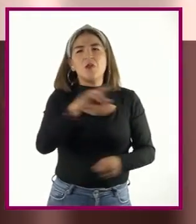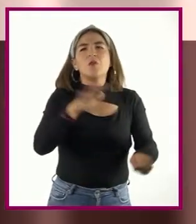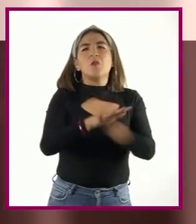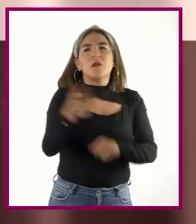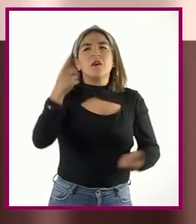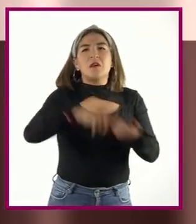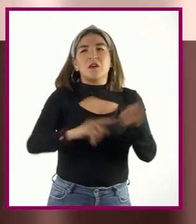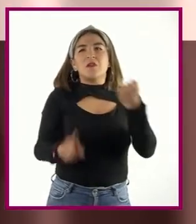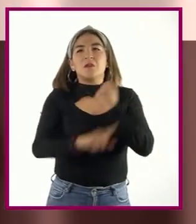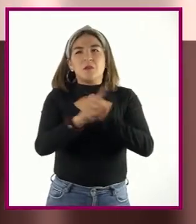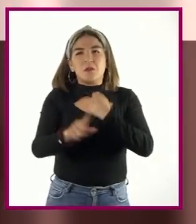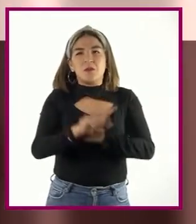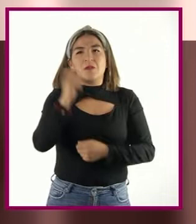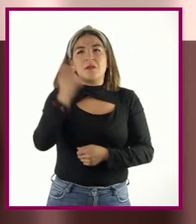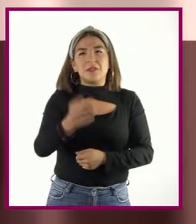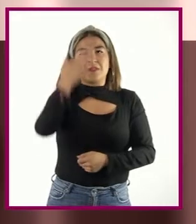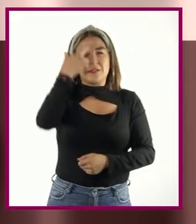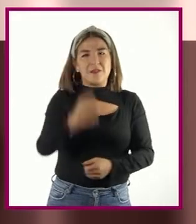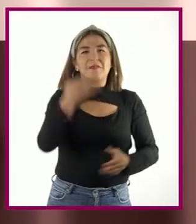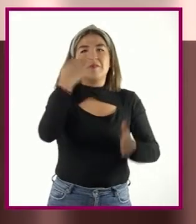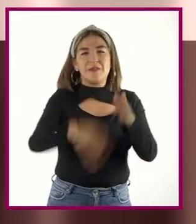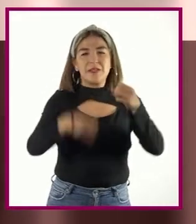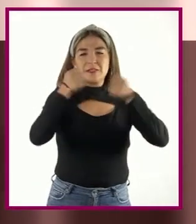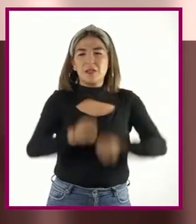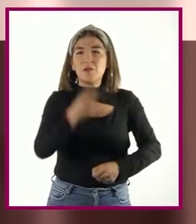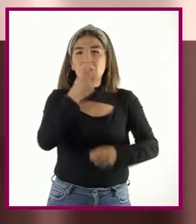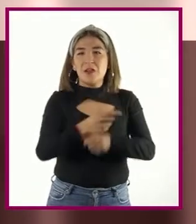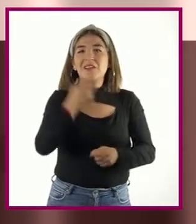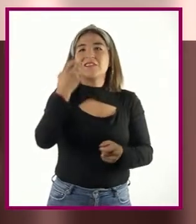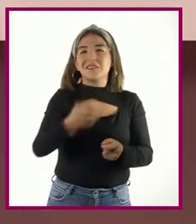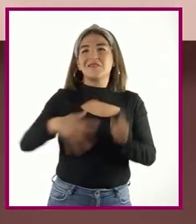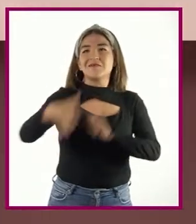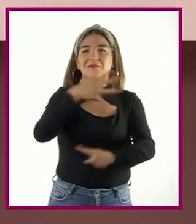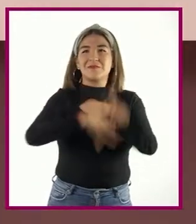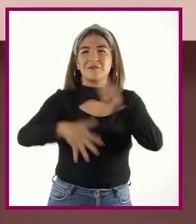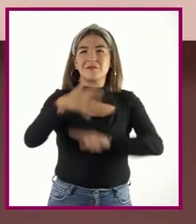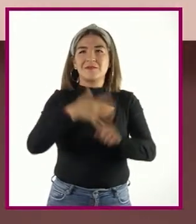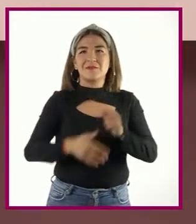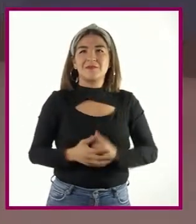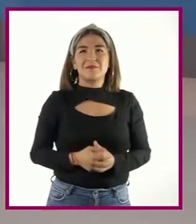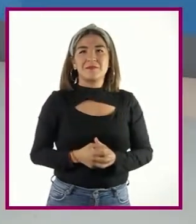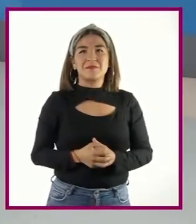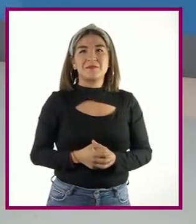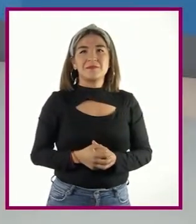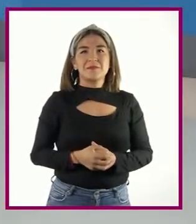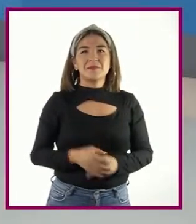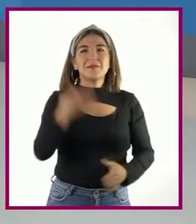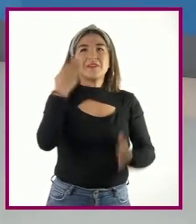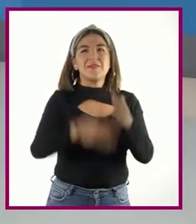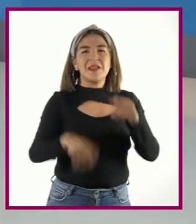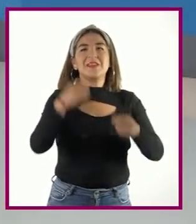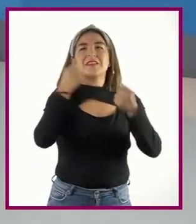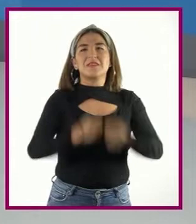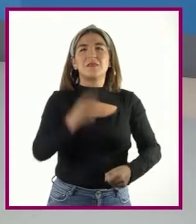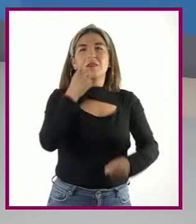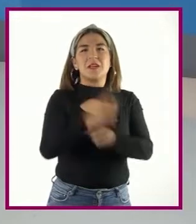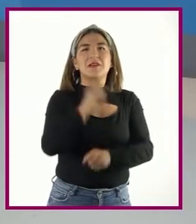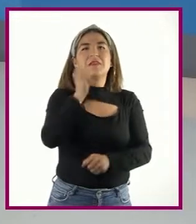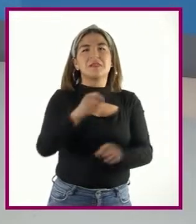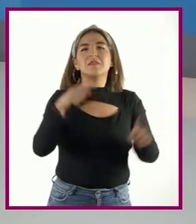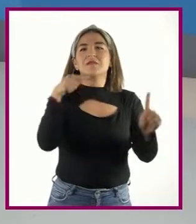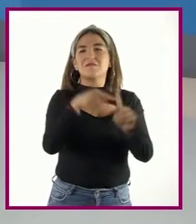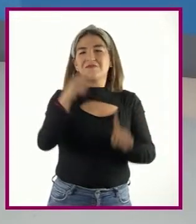son las consecuencias de que nos falte la seguridad en nuestro entorno? La falta de seguridad tiene como